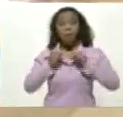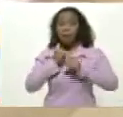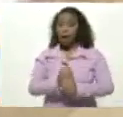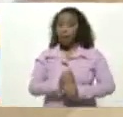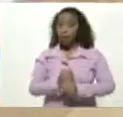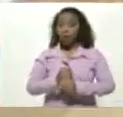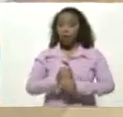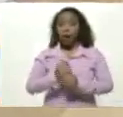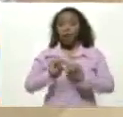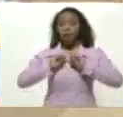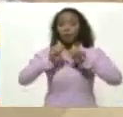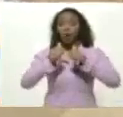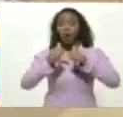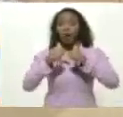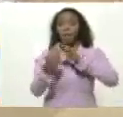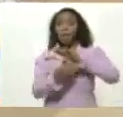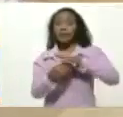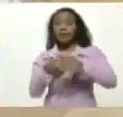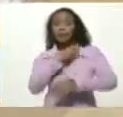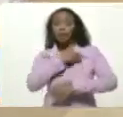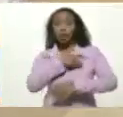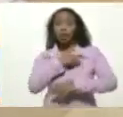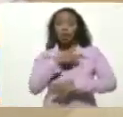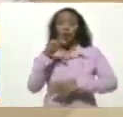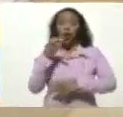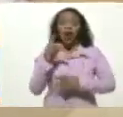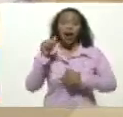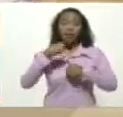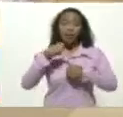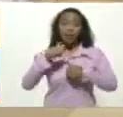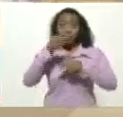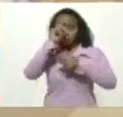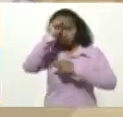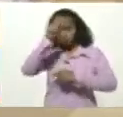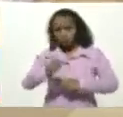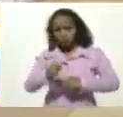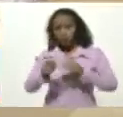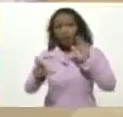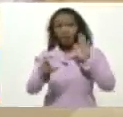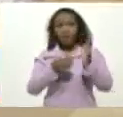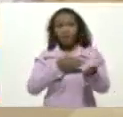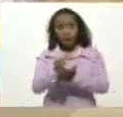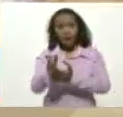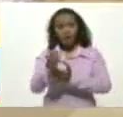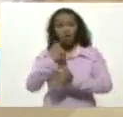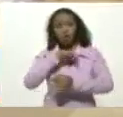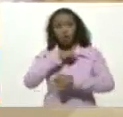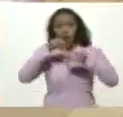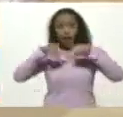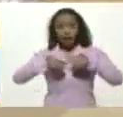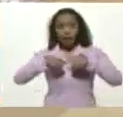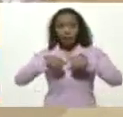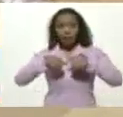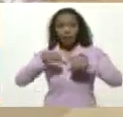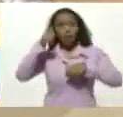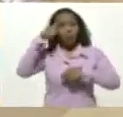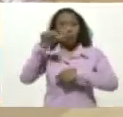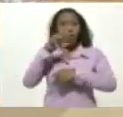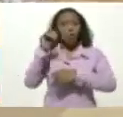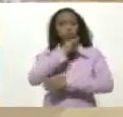esta base de misiones Rafael Urdaneta, en honor a la lealtad, Hoy más que nunca este pueblo zuliano es leal